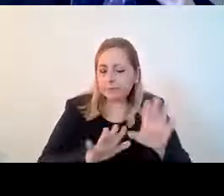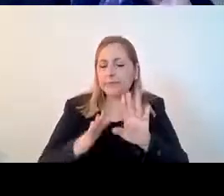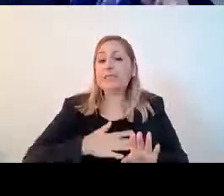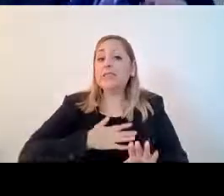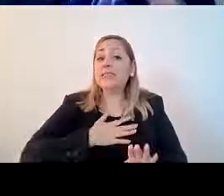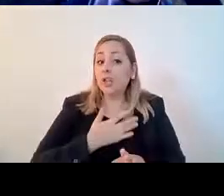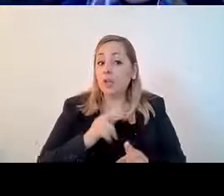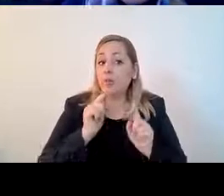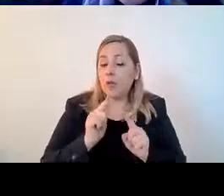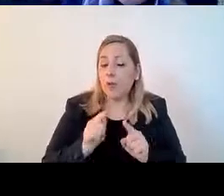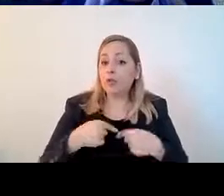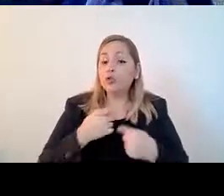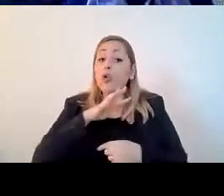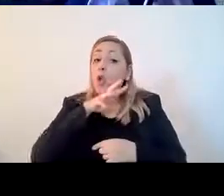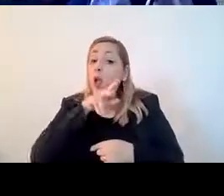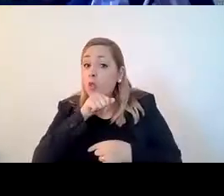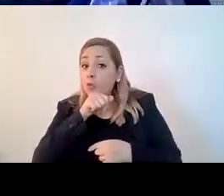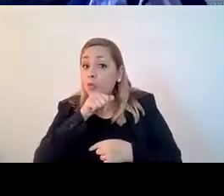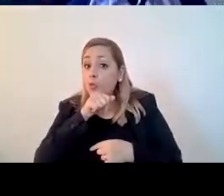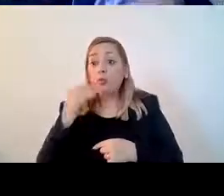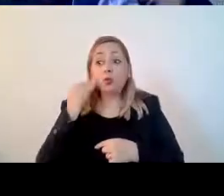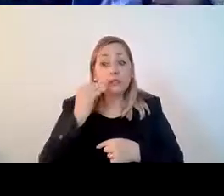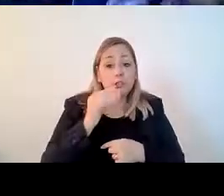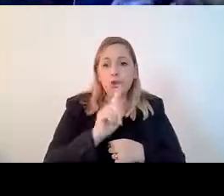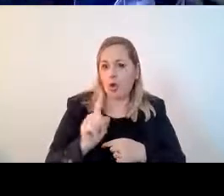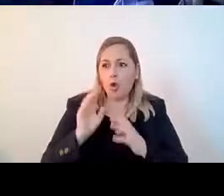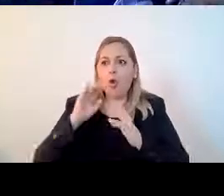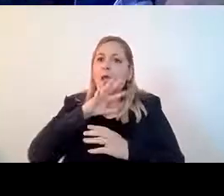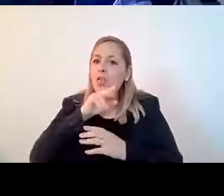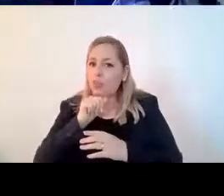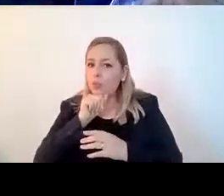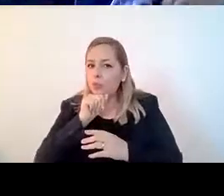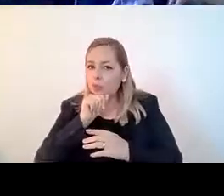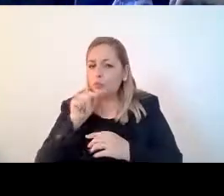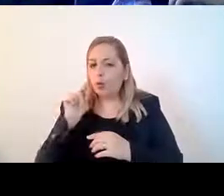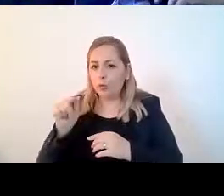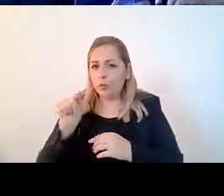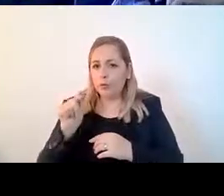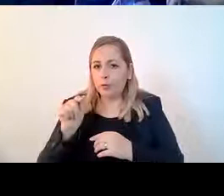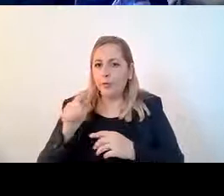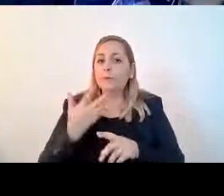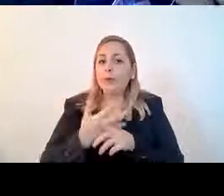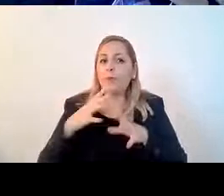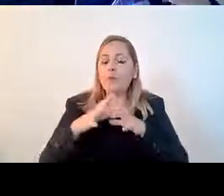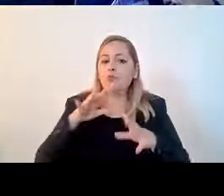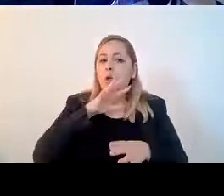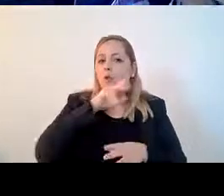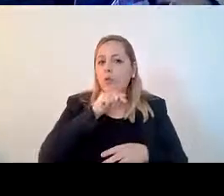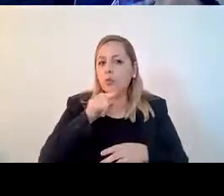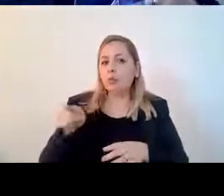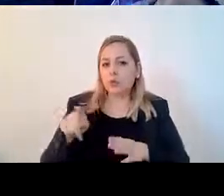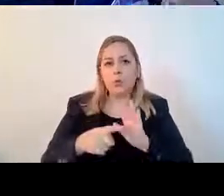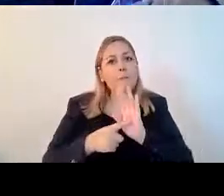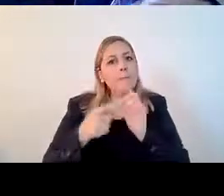sintomatología. Aquí cuando estamos con adultos no estamos tratando con niños. Por lo tanto, en los adultos, hay muchos adultos que simulan